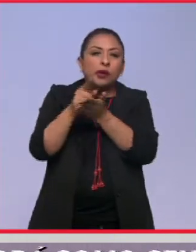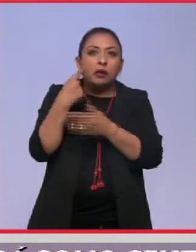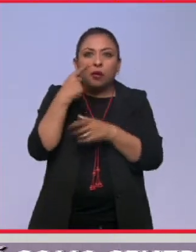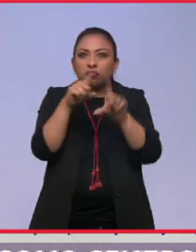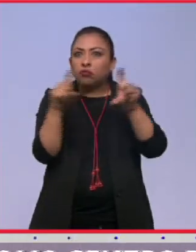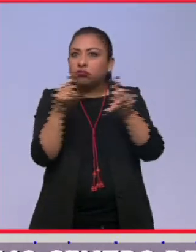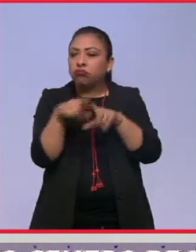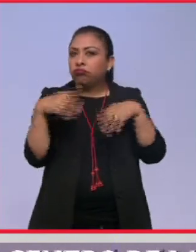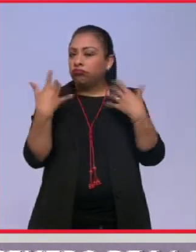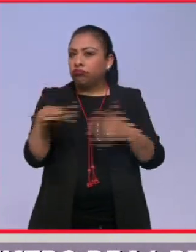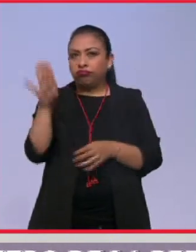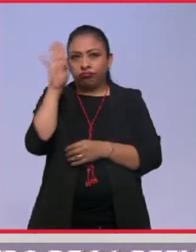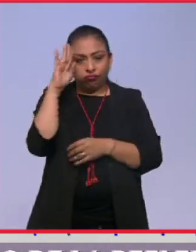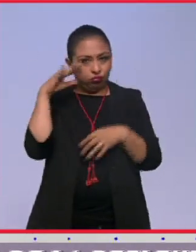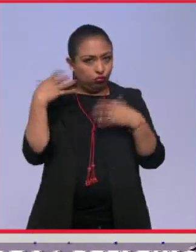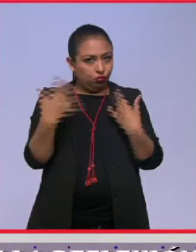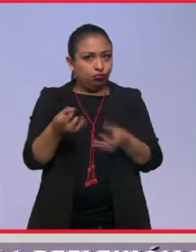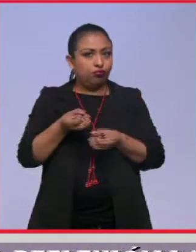cosas bárbaras.